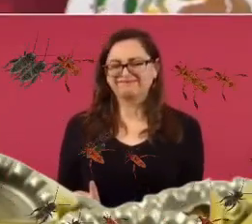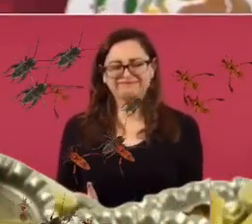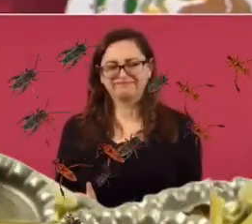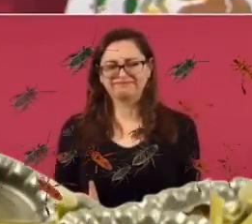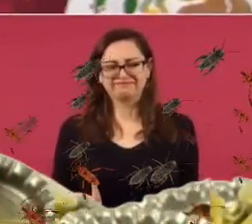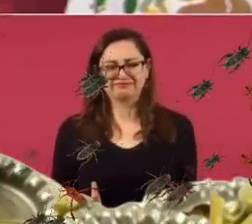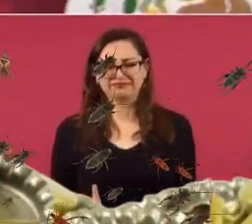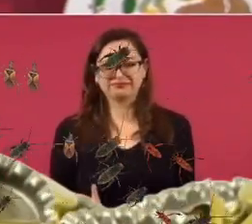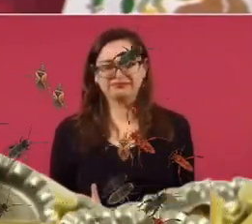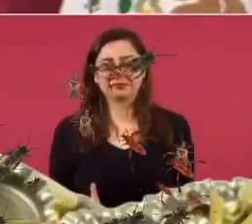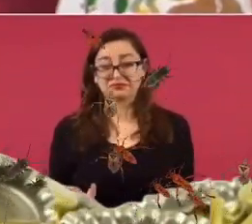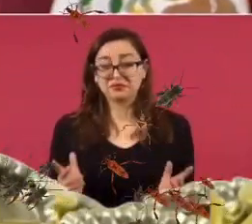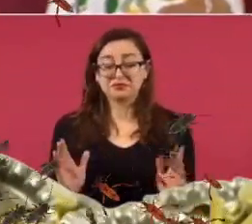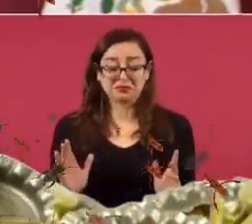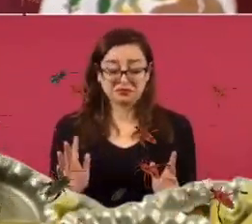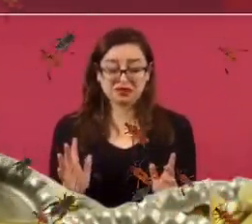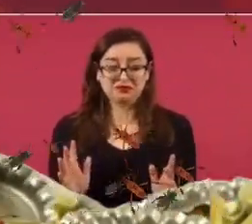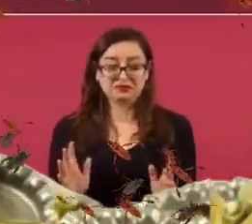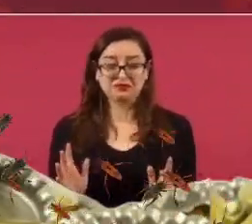incluso